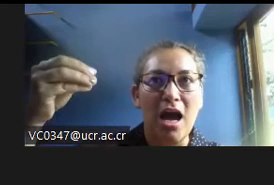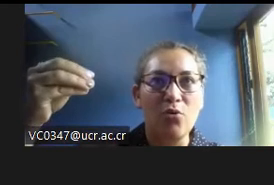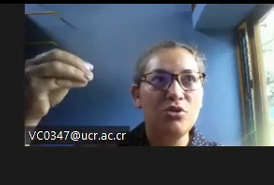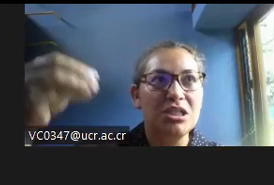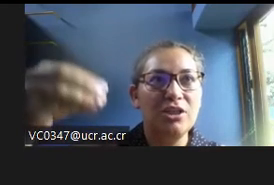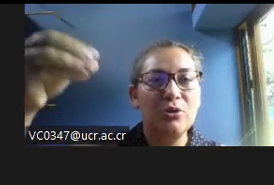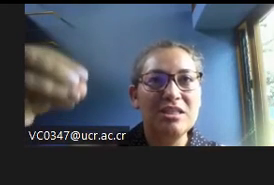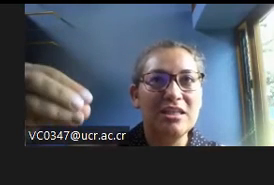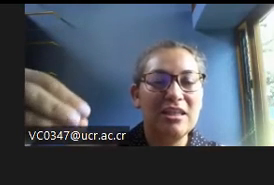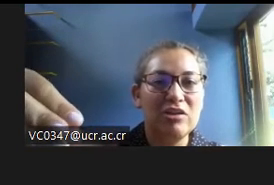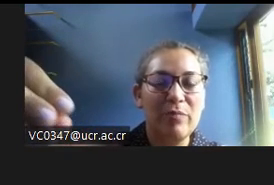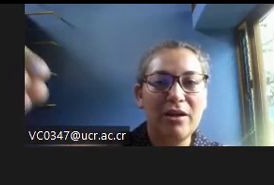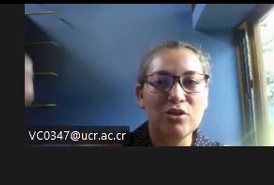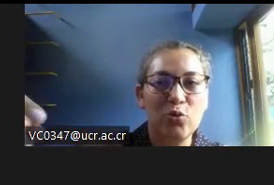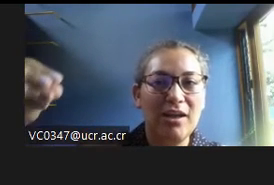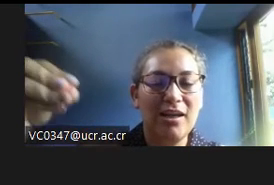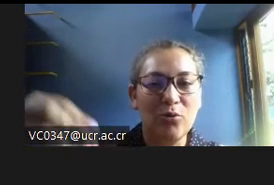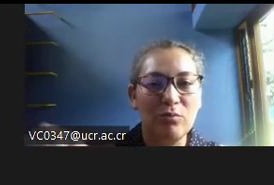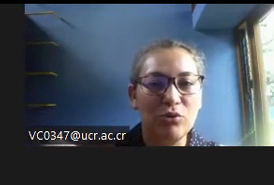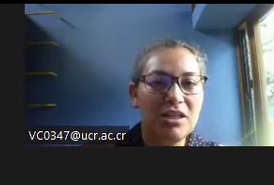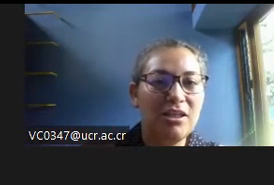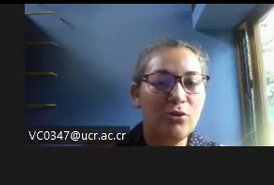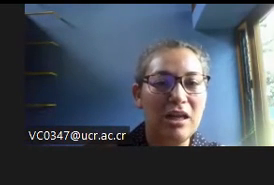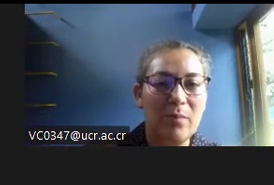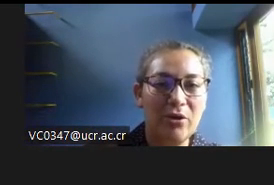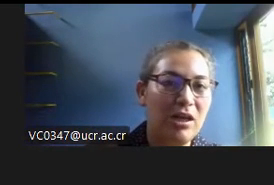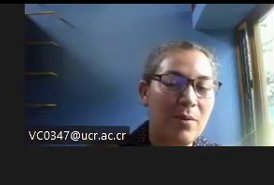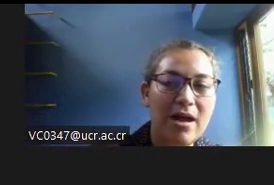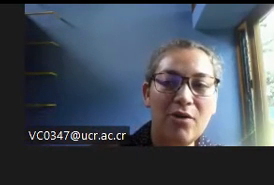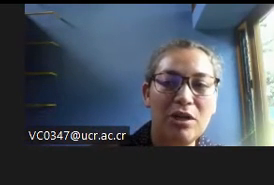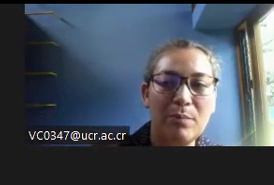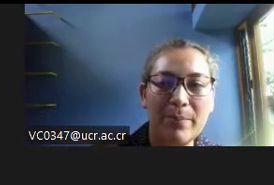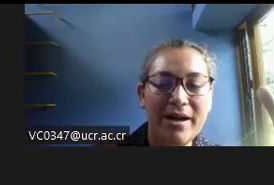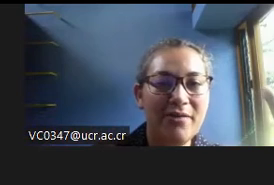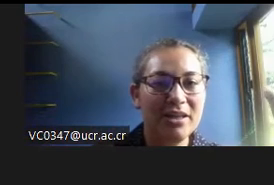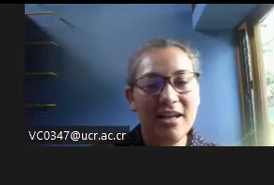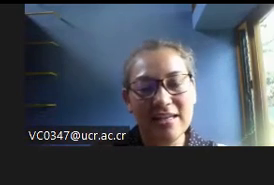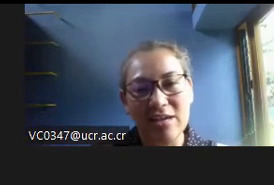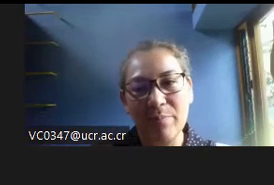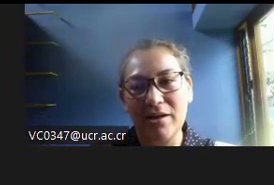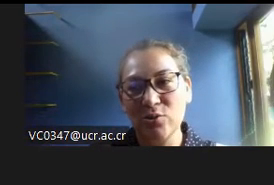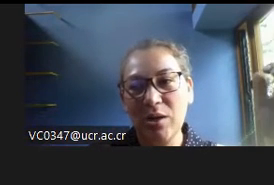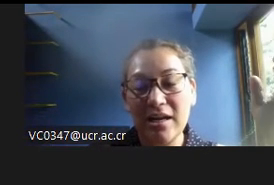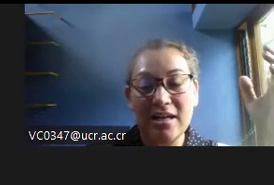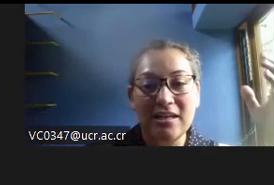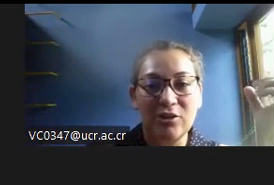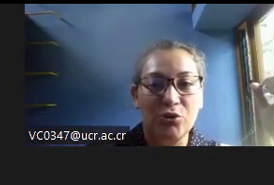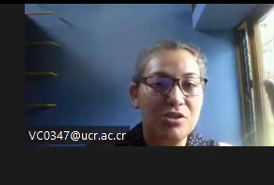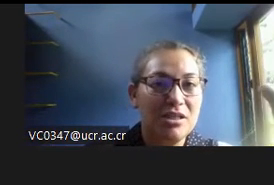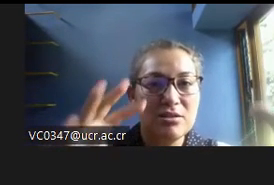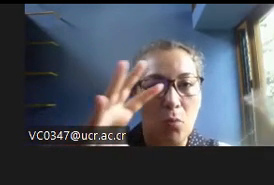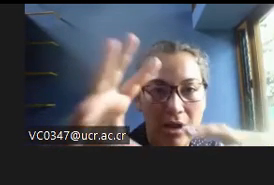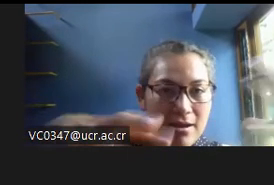visualizando a un chiquito, una chiquita que iba para la escuela con el bultito de la mano de la mamá o del papá, ¿verdad? Que iba para la escuela.